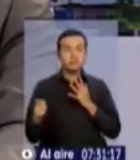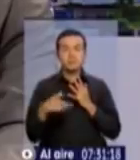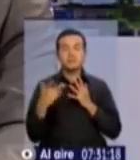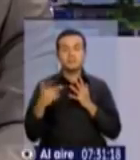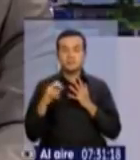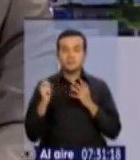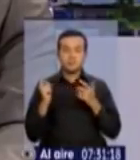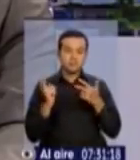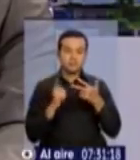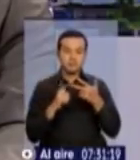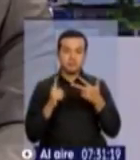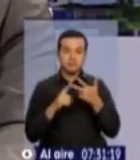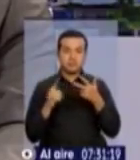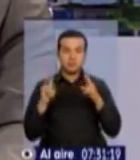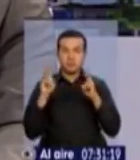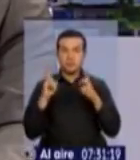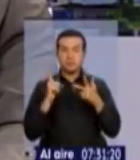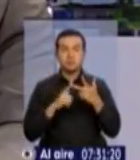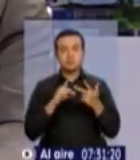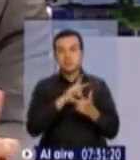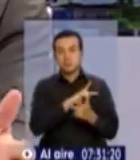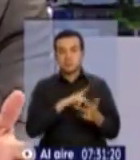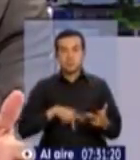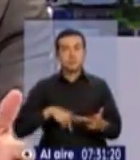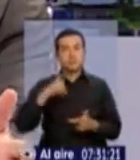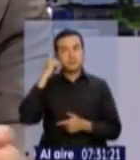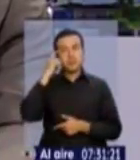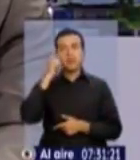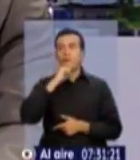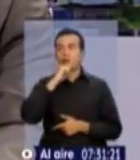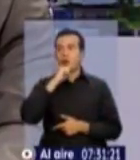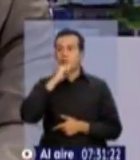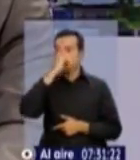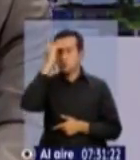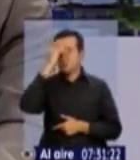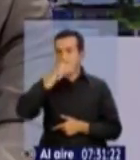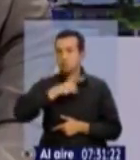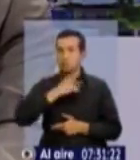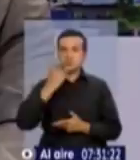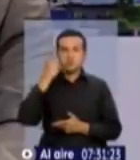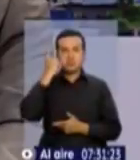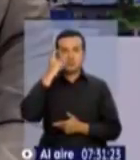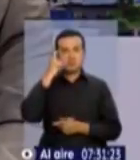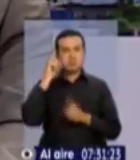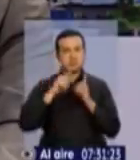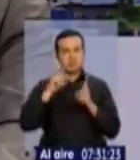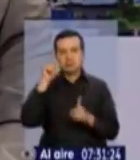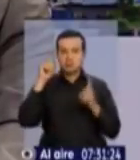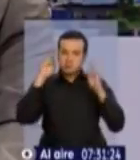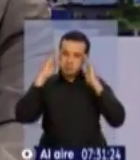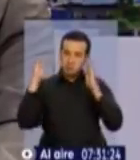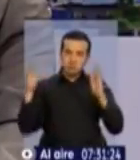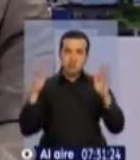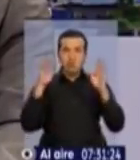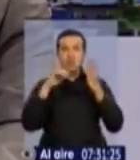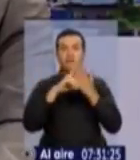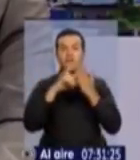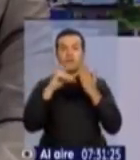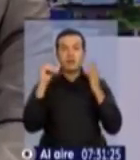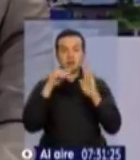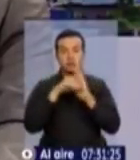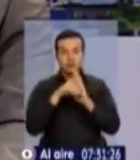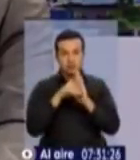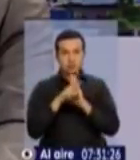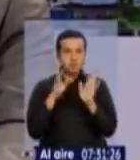que a mi juicio son medidas faltantes sobre todo estoy pensando en algunas encaminadas del sector financiero no vemos